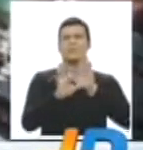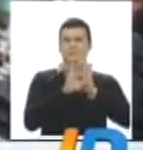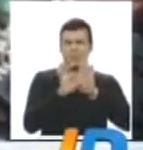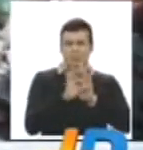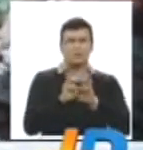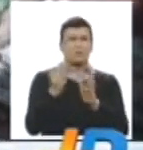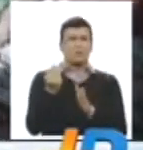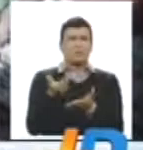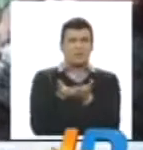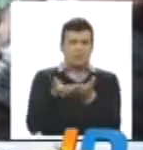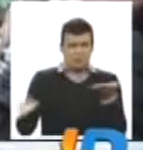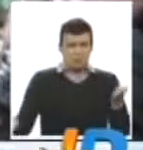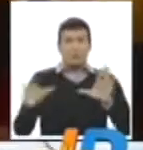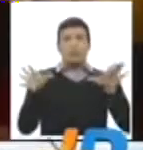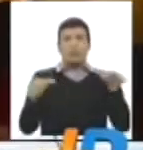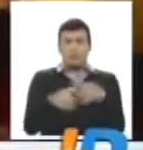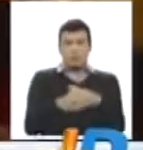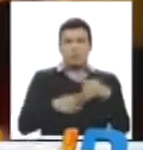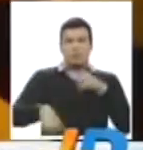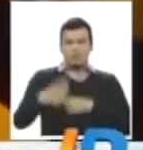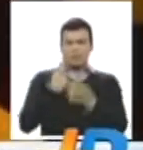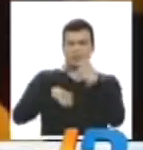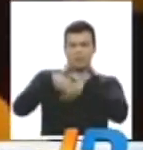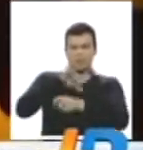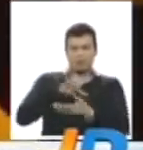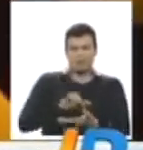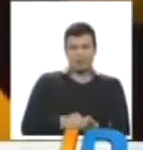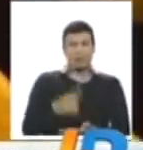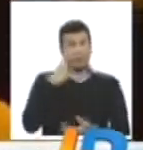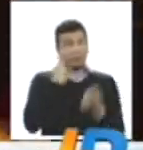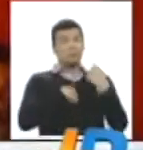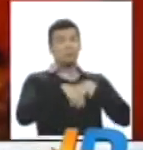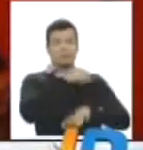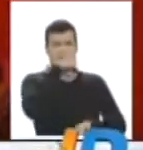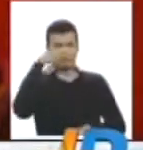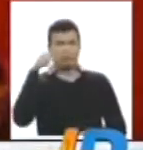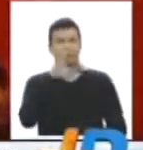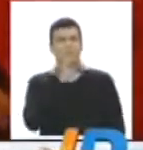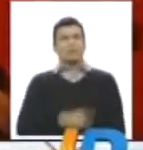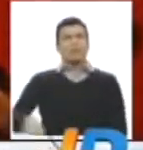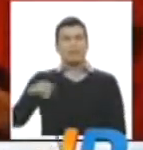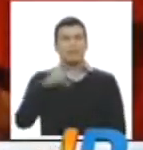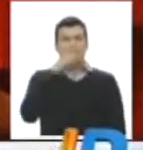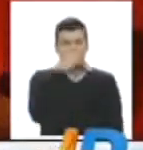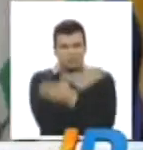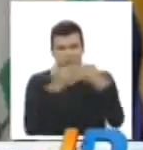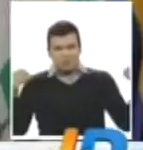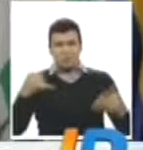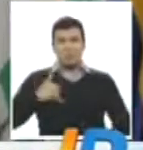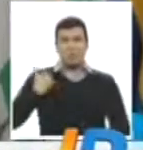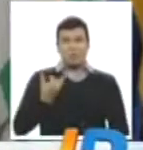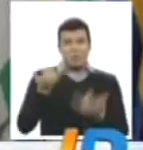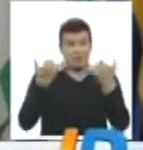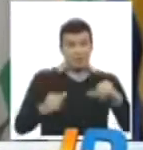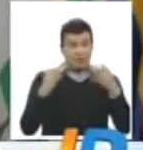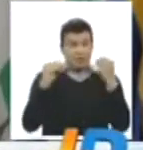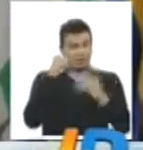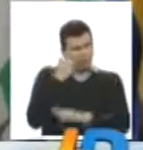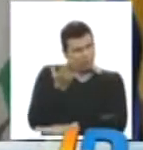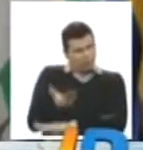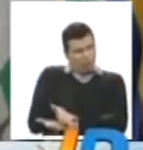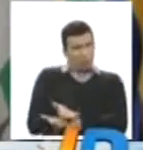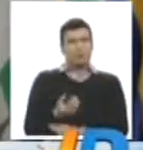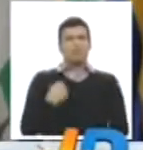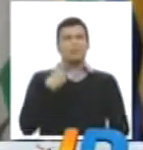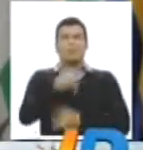Según testigos, los llamados jíbaros ofrecían su adictivo producto a niños y jóvenes al salir de clases. Nosotros aportamos nuestro grano